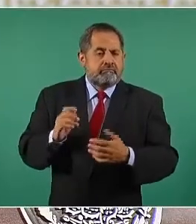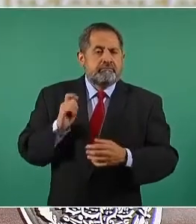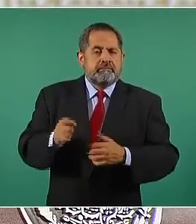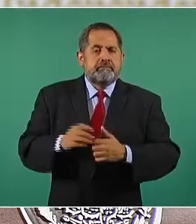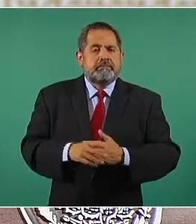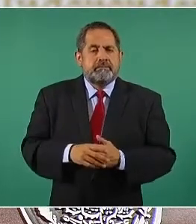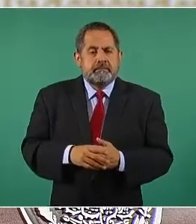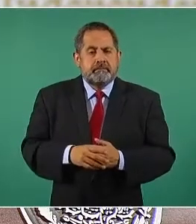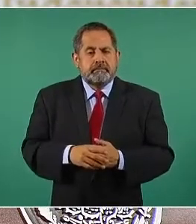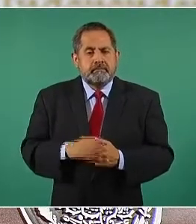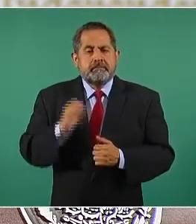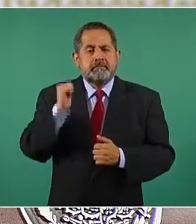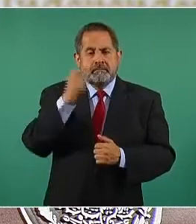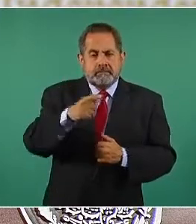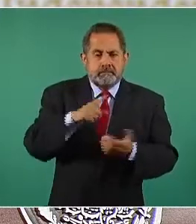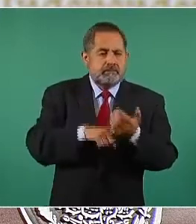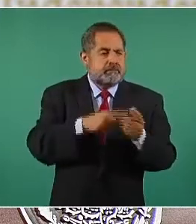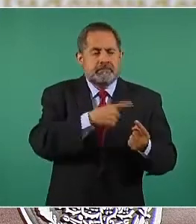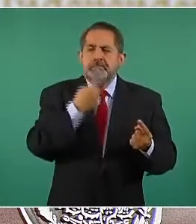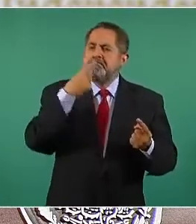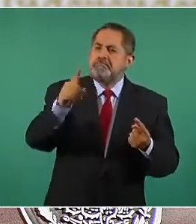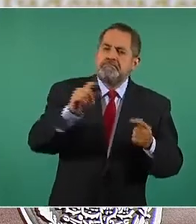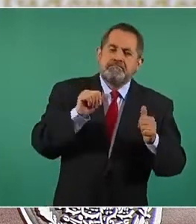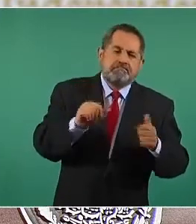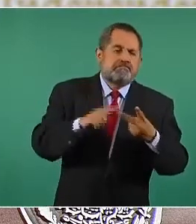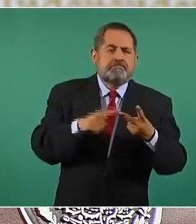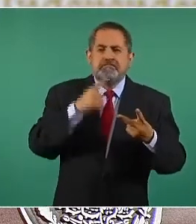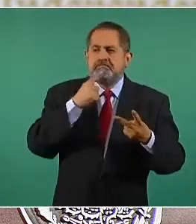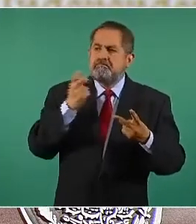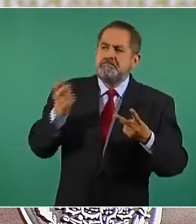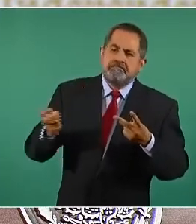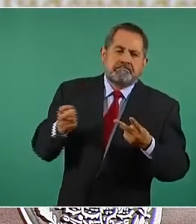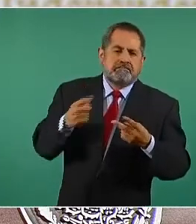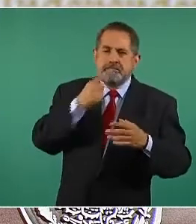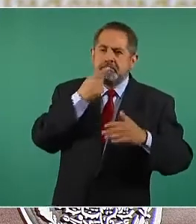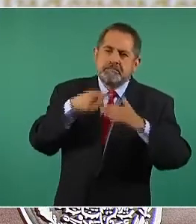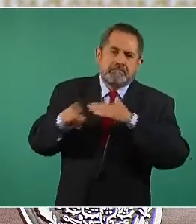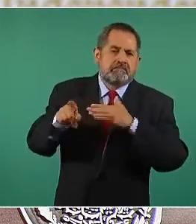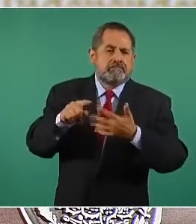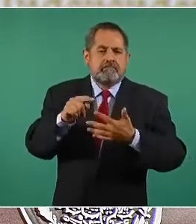cuando están de por medio amparos, denuncias.